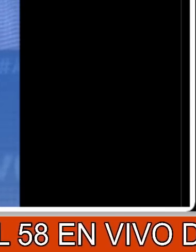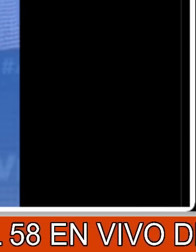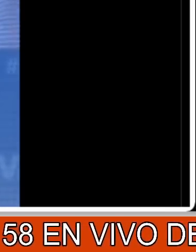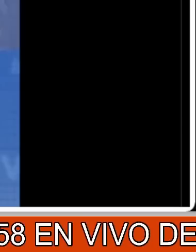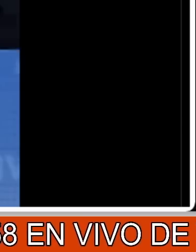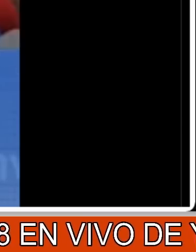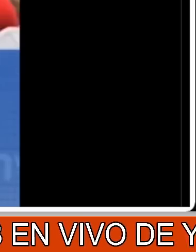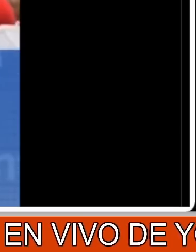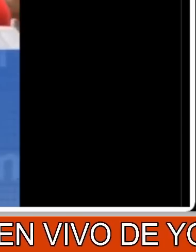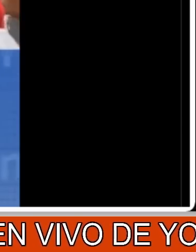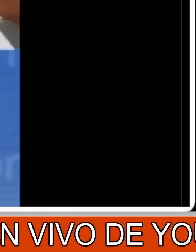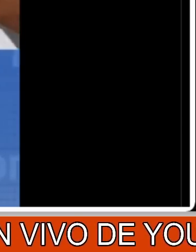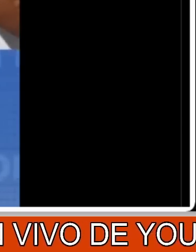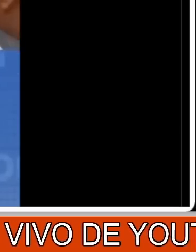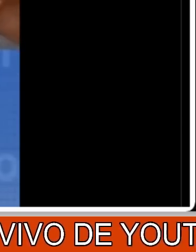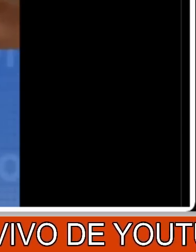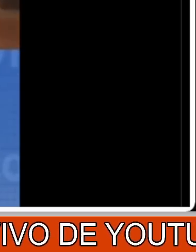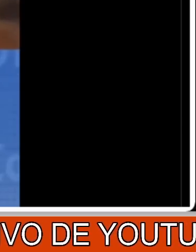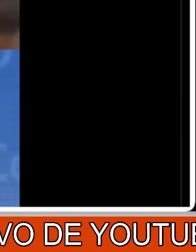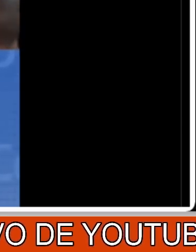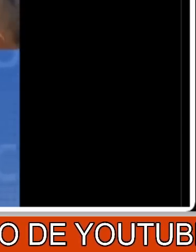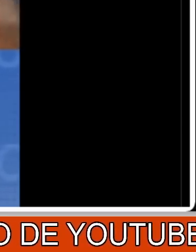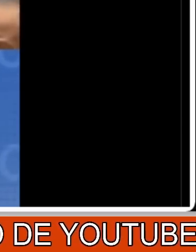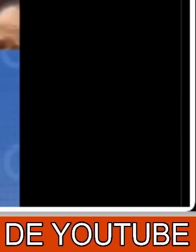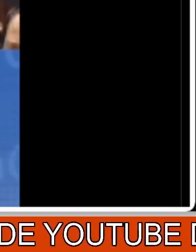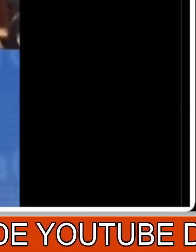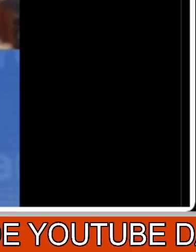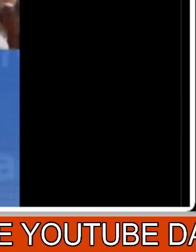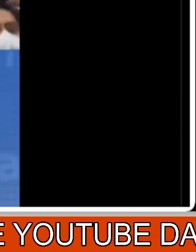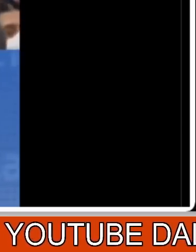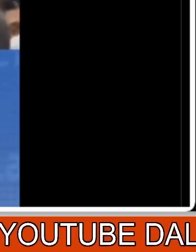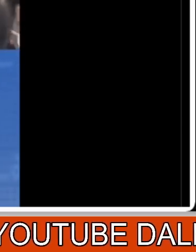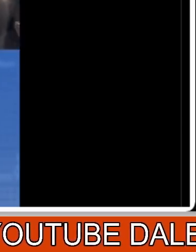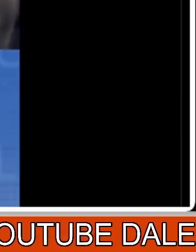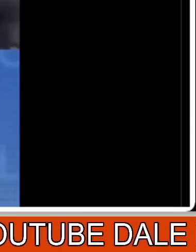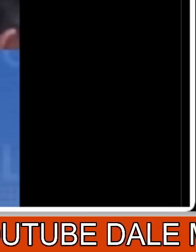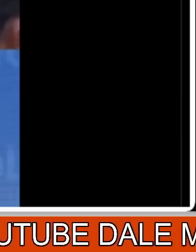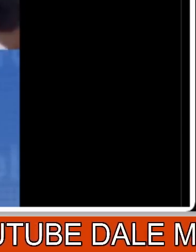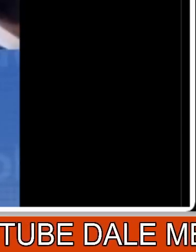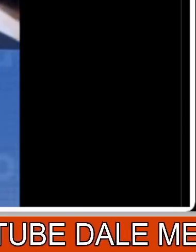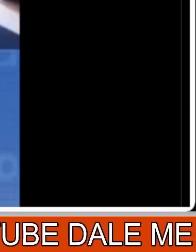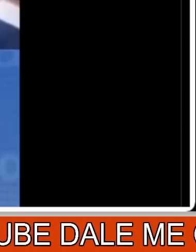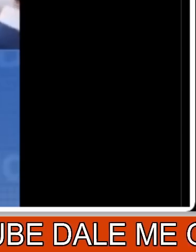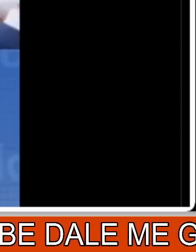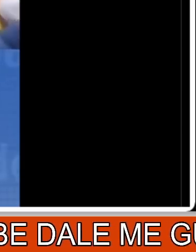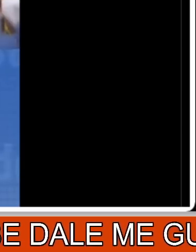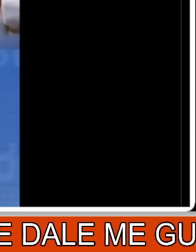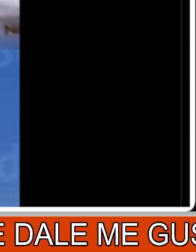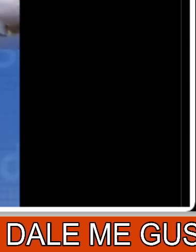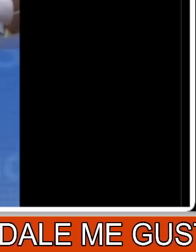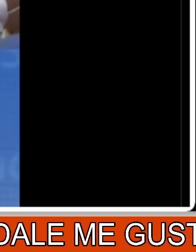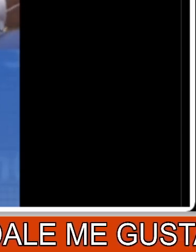diputados fueron puestos, fueron elegidos por el pueblo de México, por lo cual el